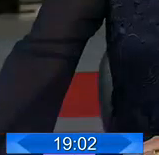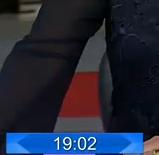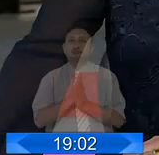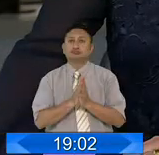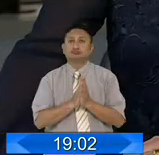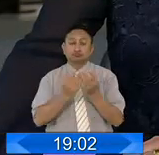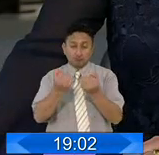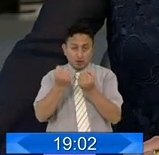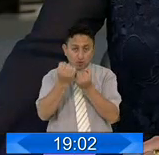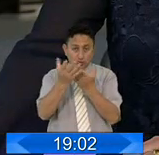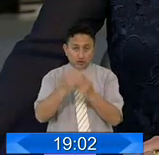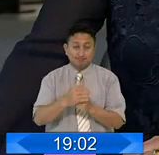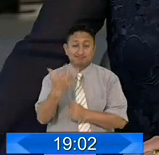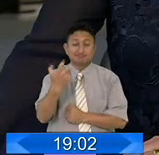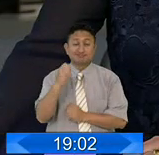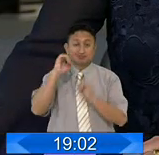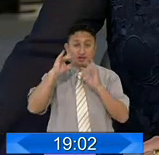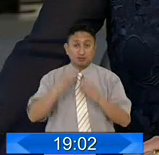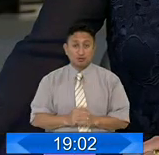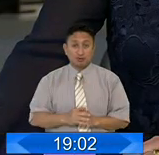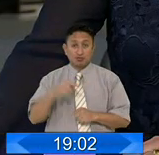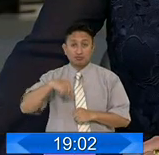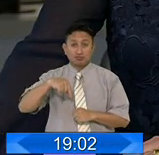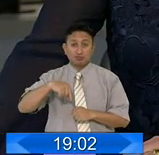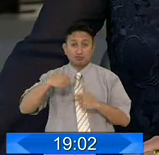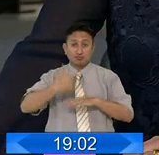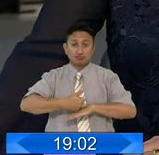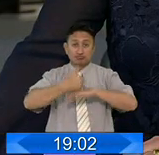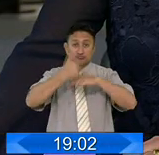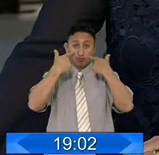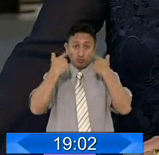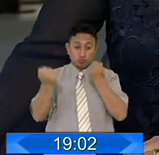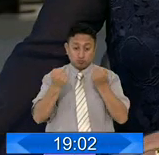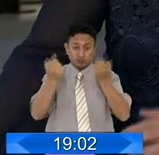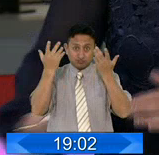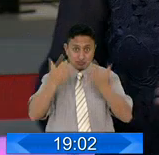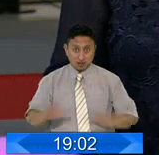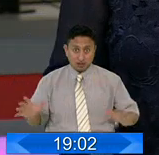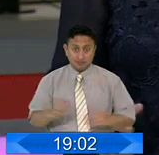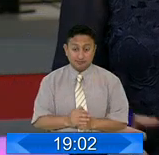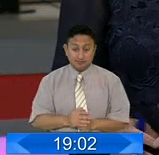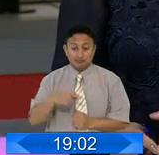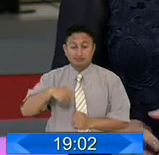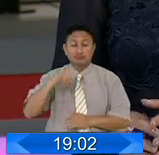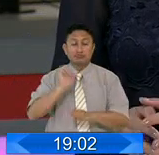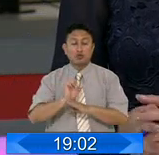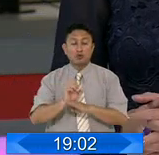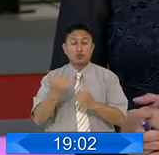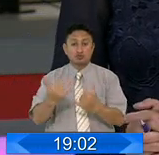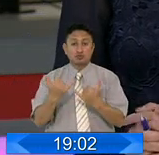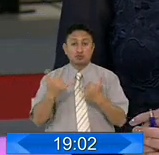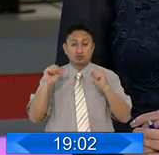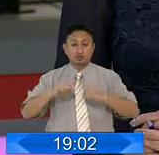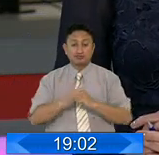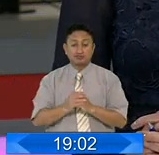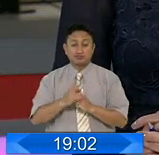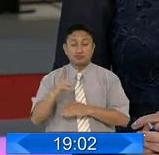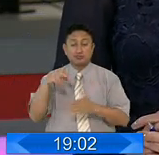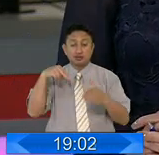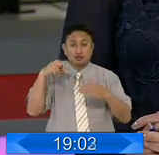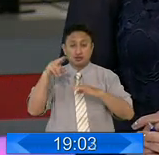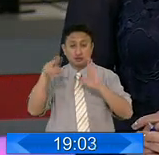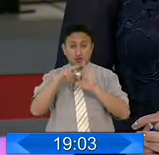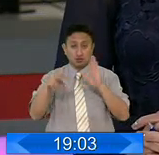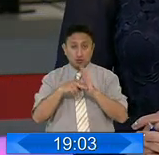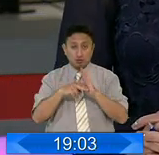Ahora les contamos que el 13 de septiembre finaliza el estado de excepción y en Ecuador, y con ello se van a flexibilizar varias medidas adoptadas